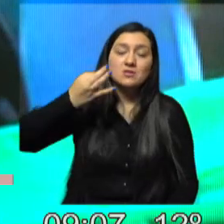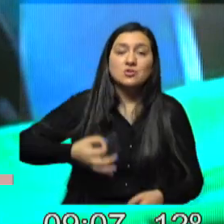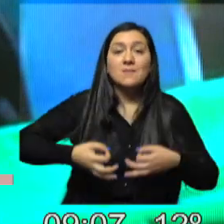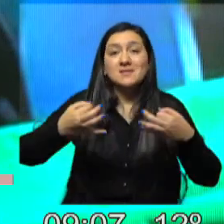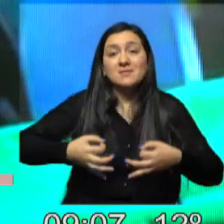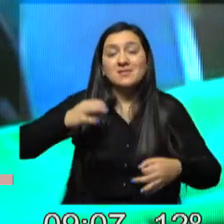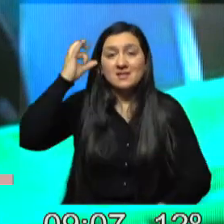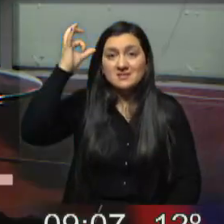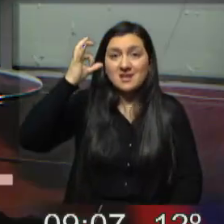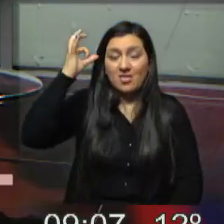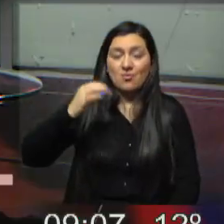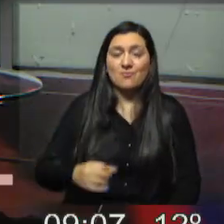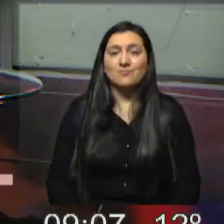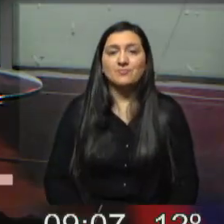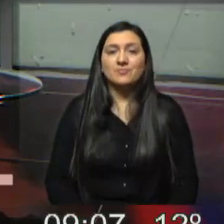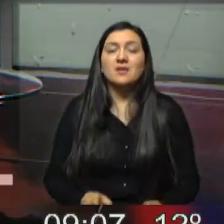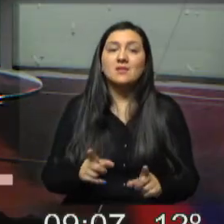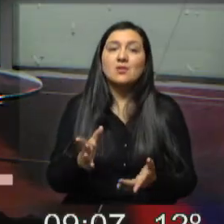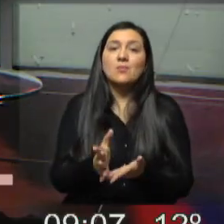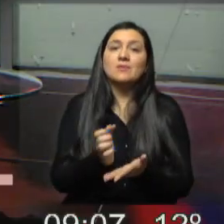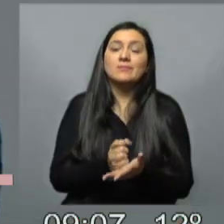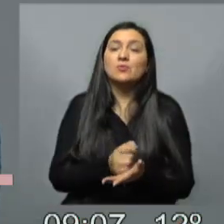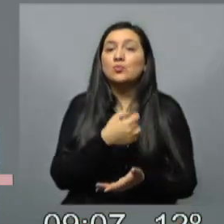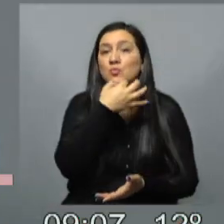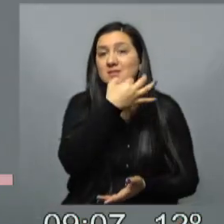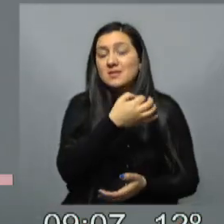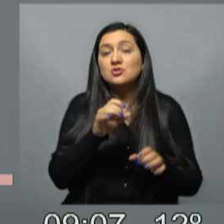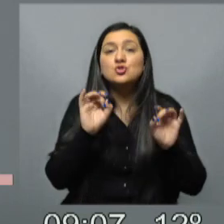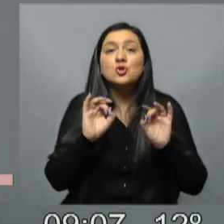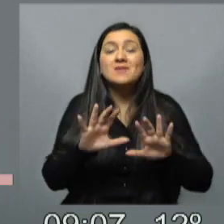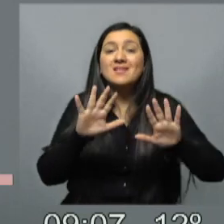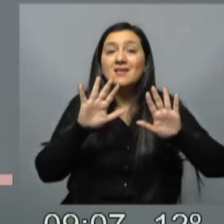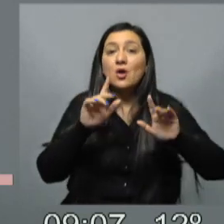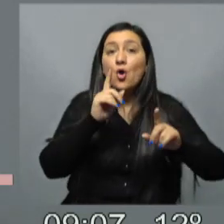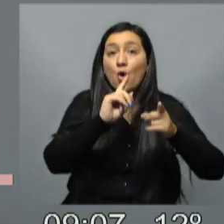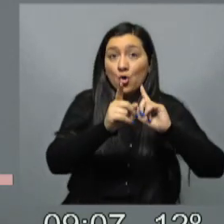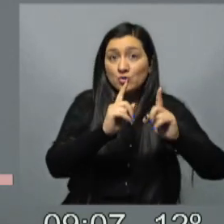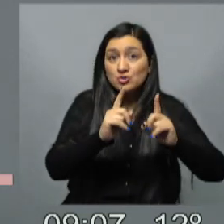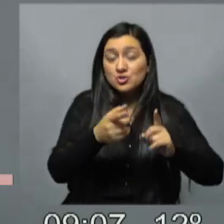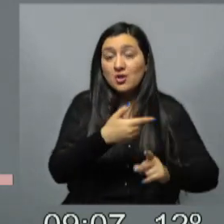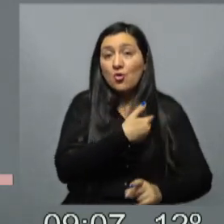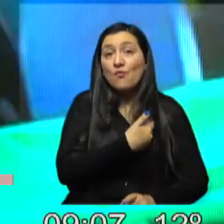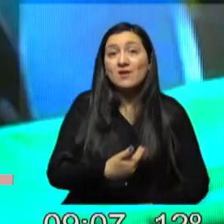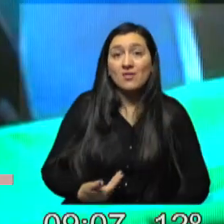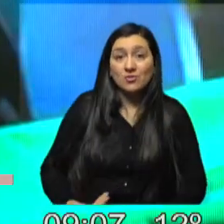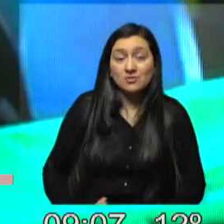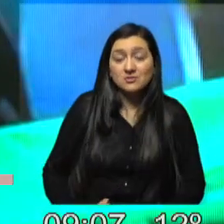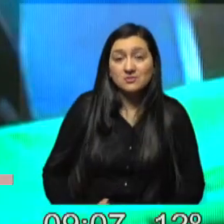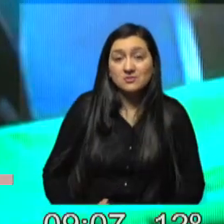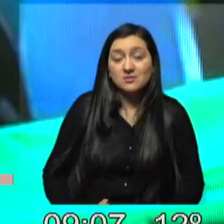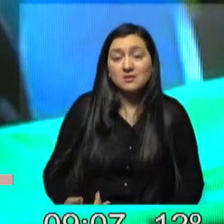particularmente, claro, en el Senado. Y también en los estados, como tú decías, ¿no? Porque solo 10, 11 gobernadores, entonces gobernaciones,